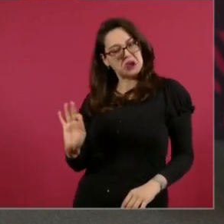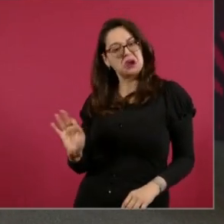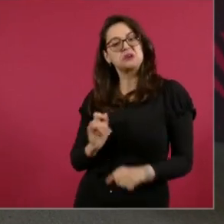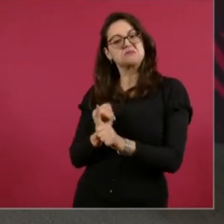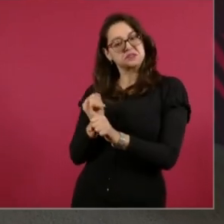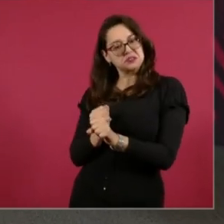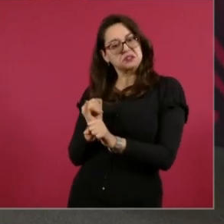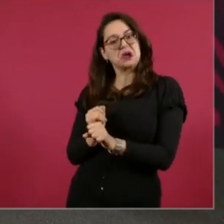perversos,